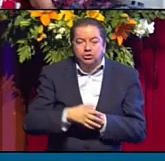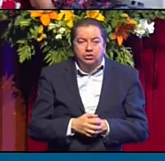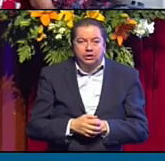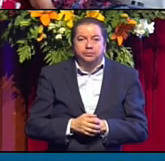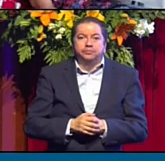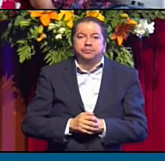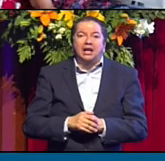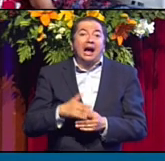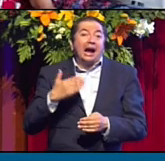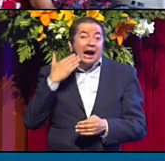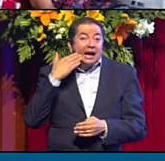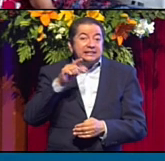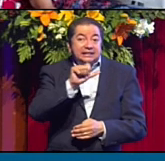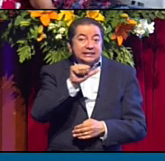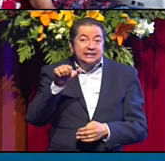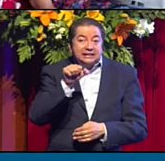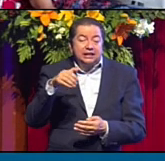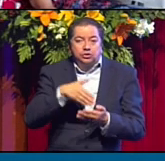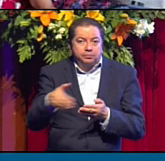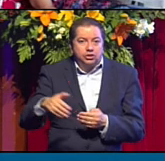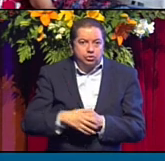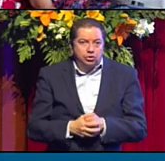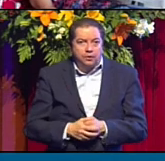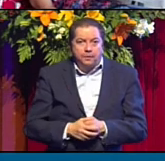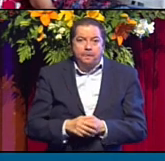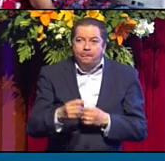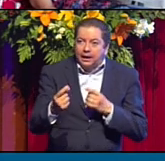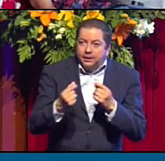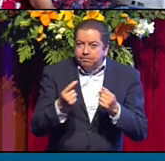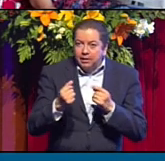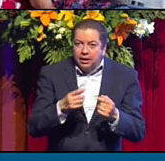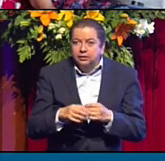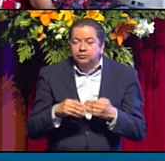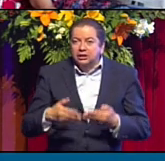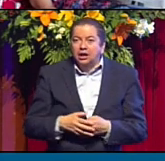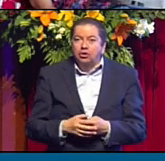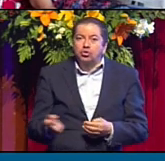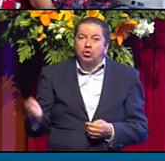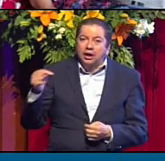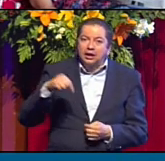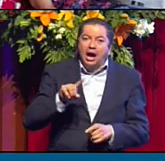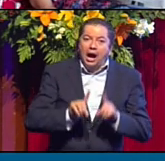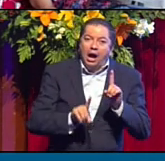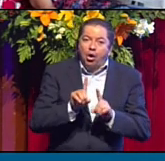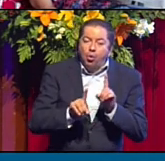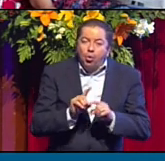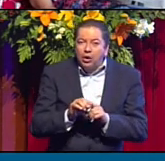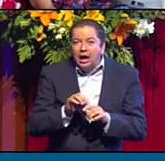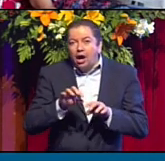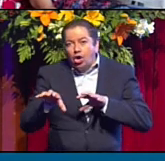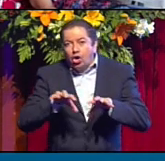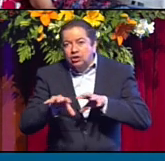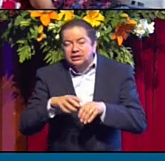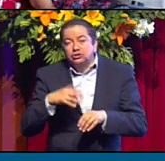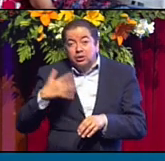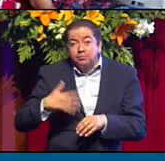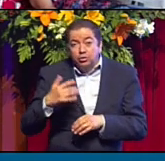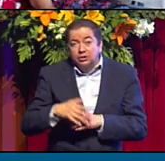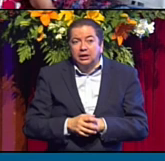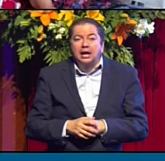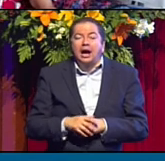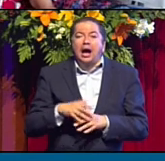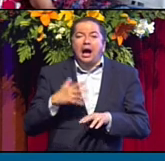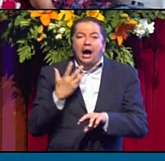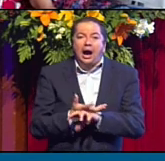esto? Sí, porque aquí hay recursos frescos que llegan para poder ver algunas patologías, algunas cosas que son importantes, y aquí